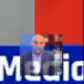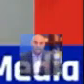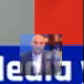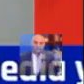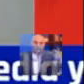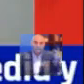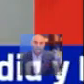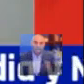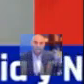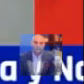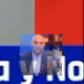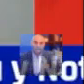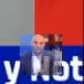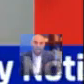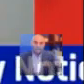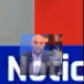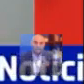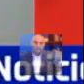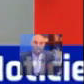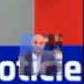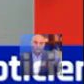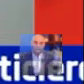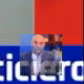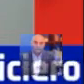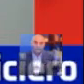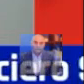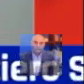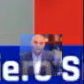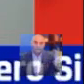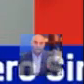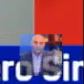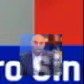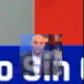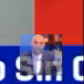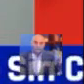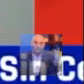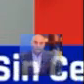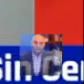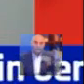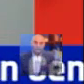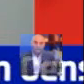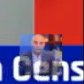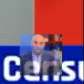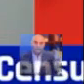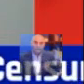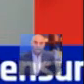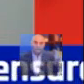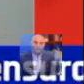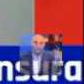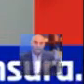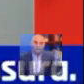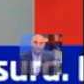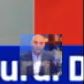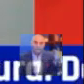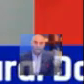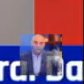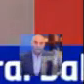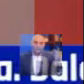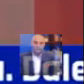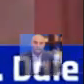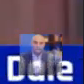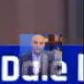al presidente López Obrador. Y es que los gobiernos neoliberales se encargaron de llenar